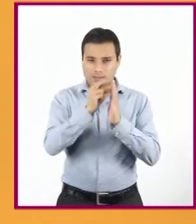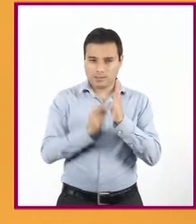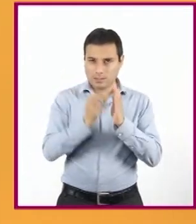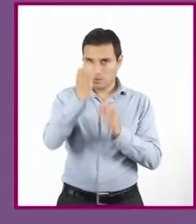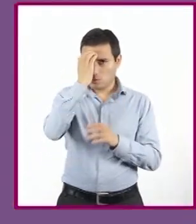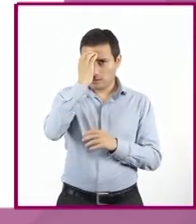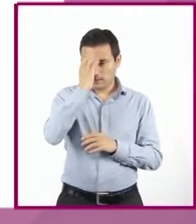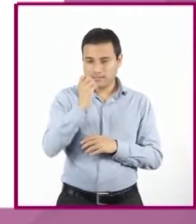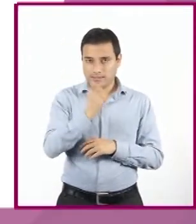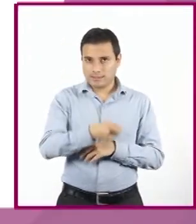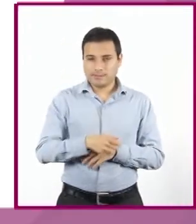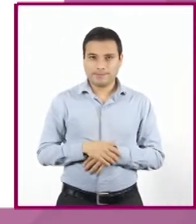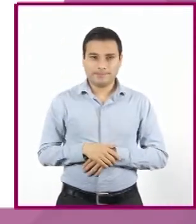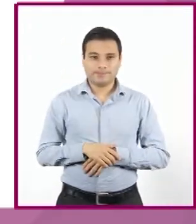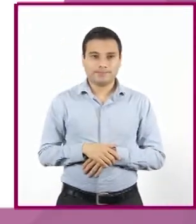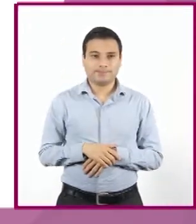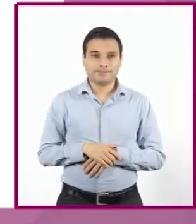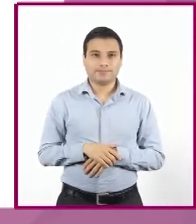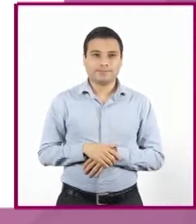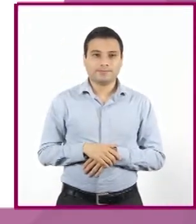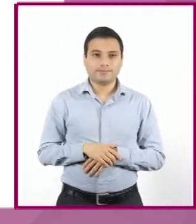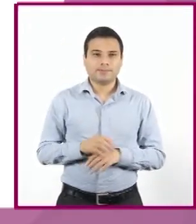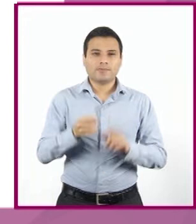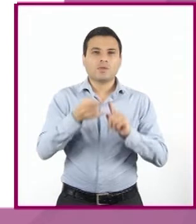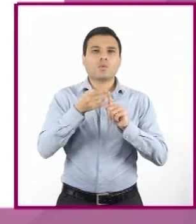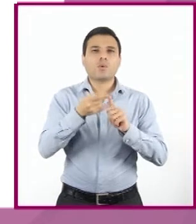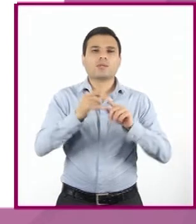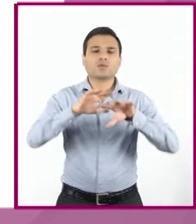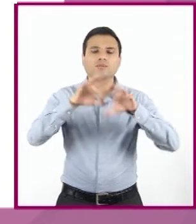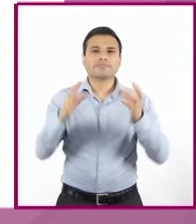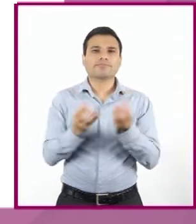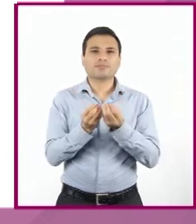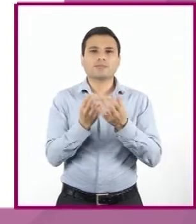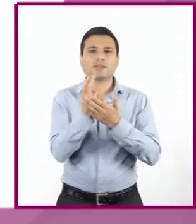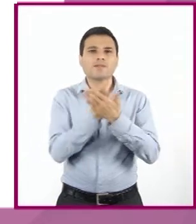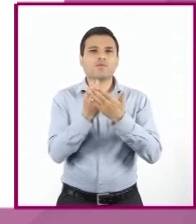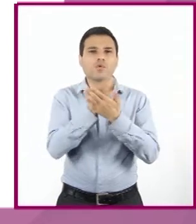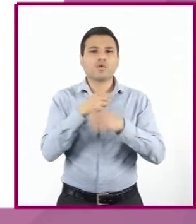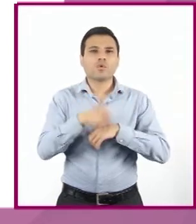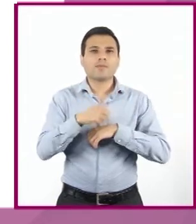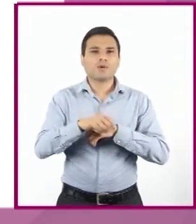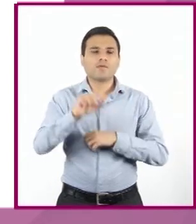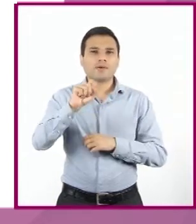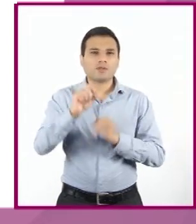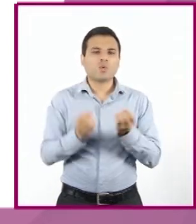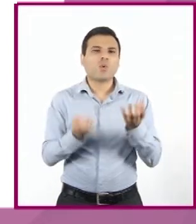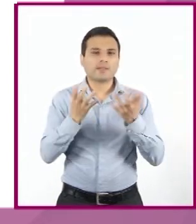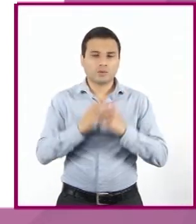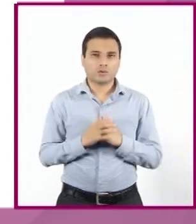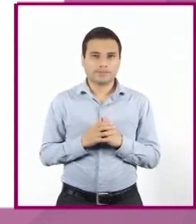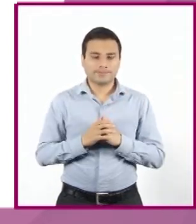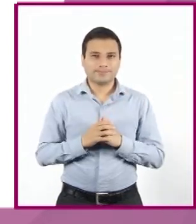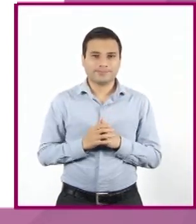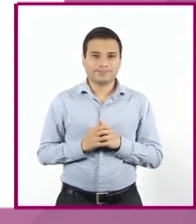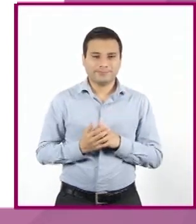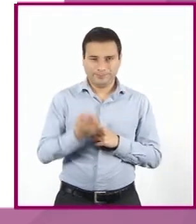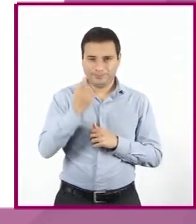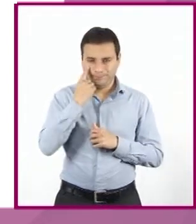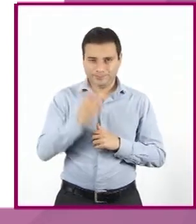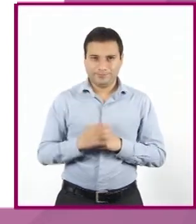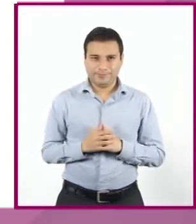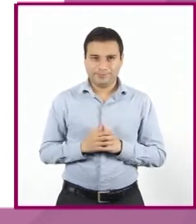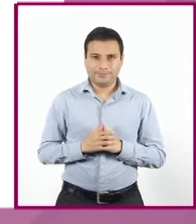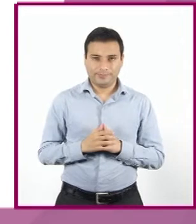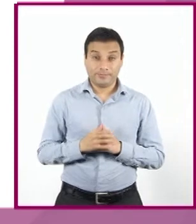sucesión. ¿Cuántos cuadrados tendrá el término 20? Para responder a la pregunta, debemos determinar